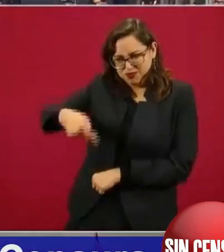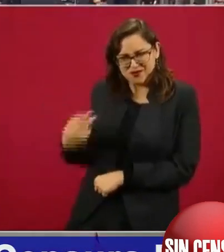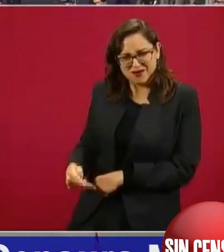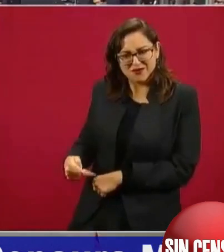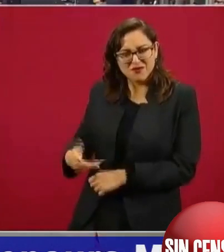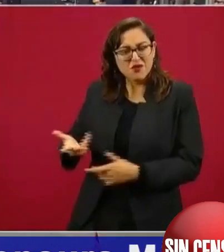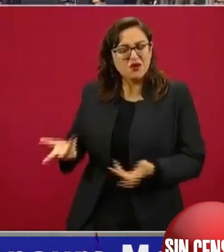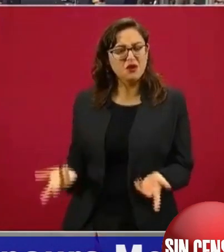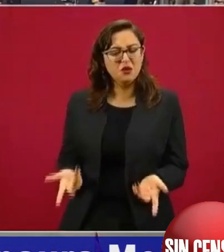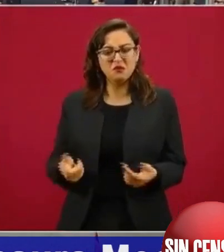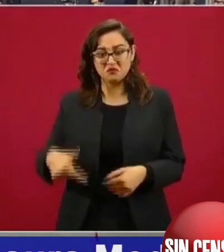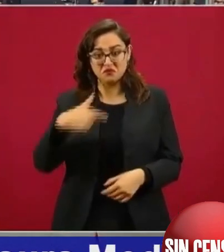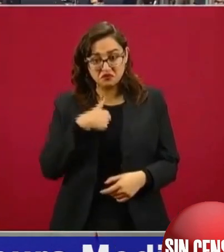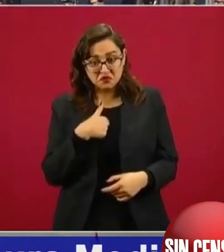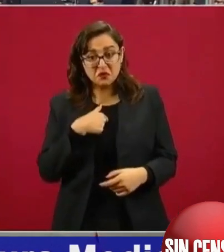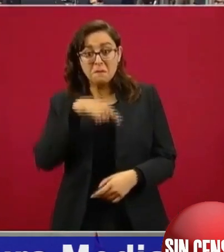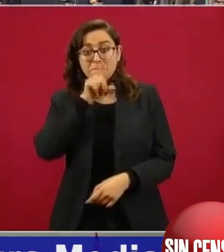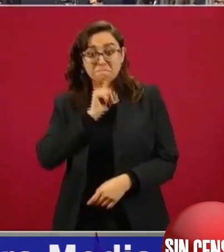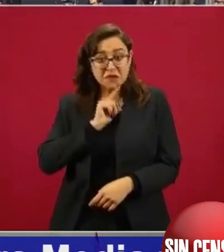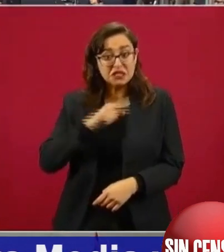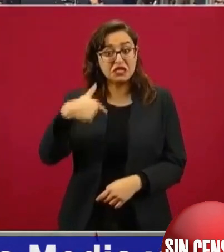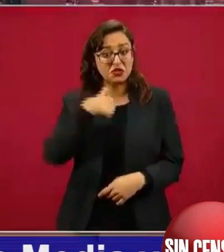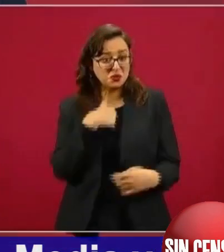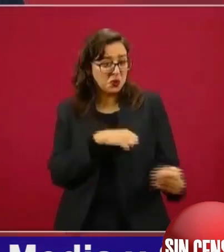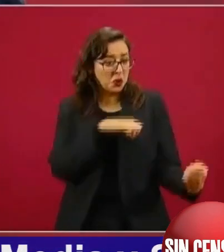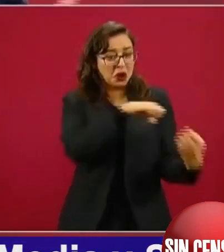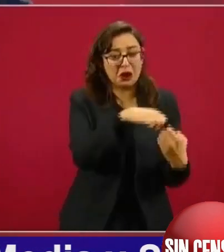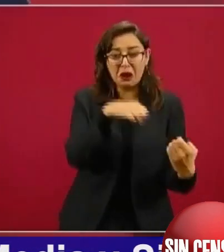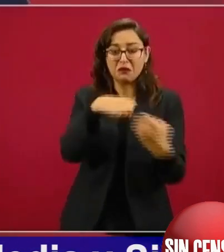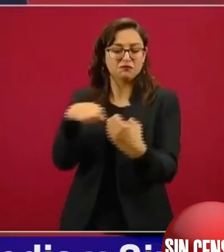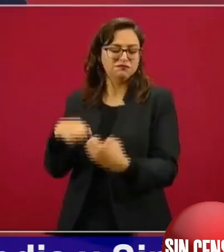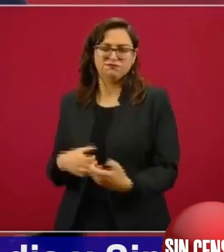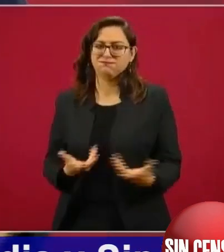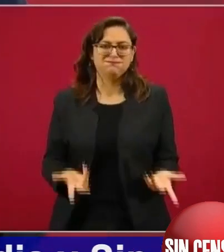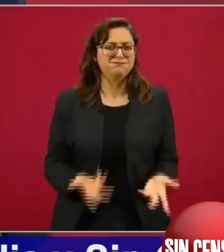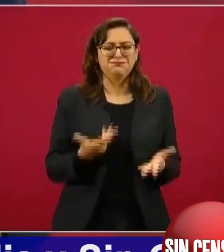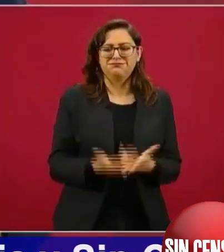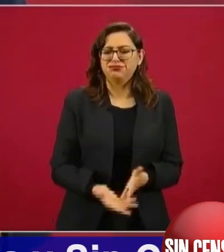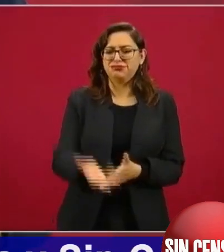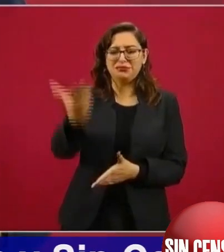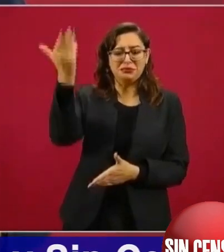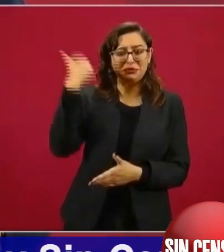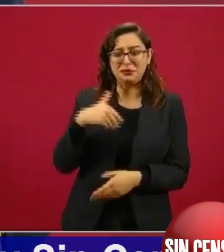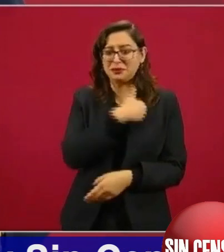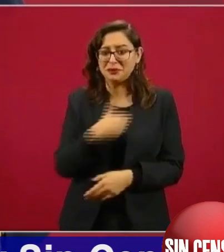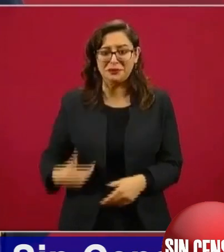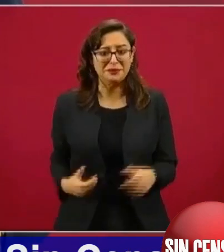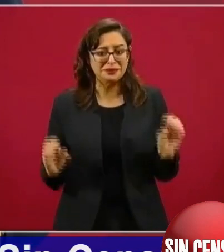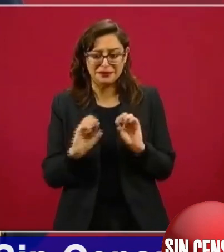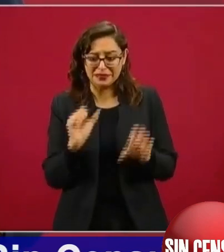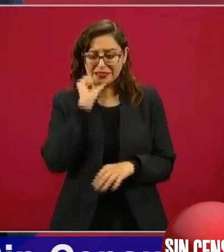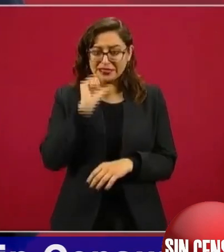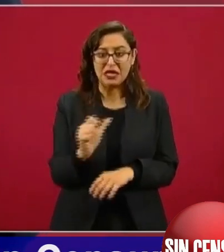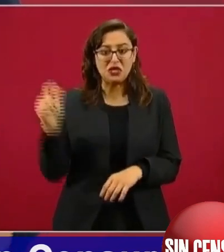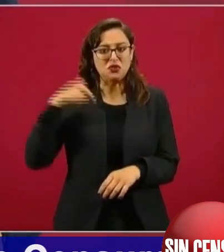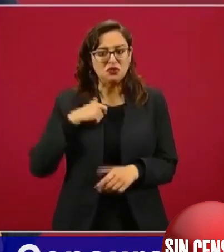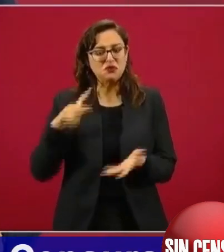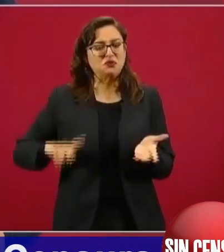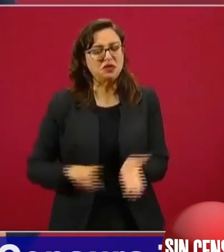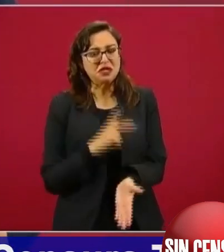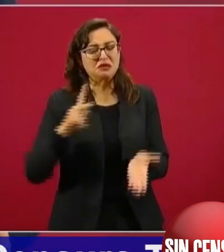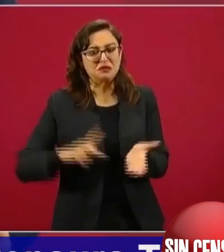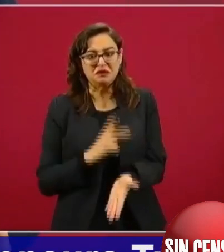Desde hace tiempo vengo planteando de que tenemos que rescatar la